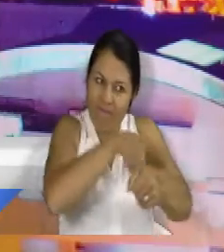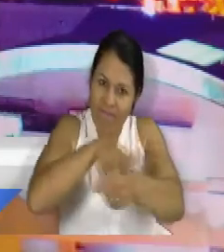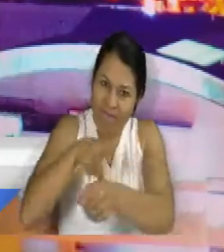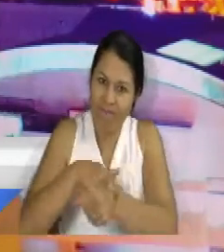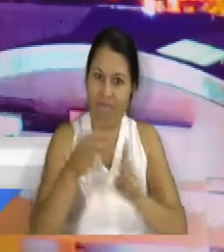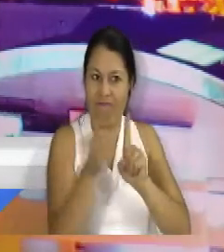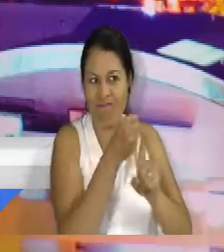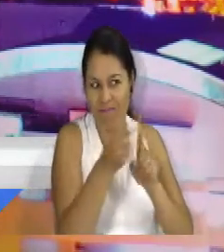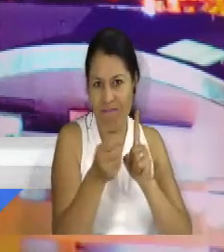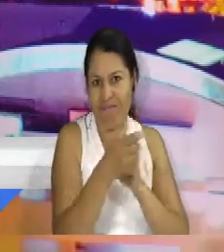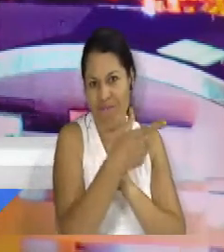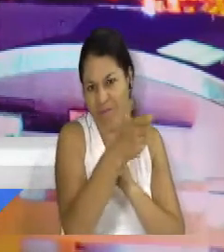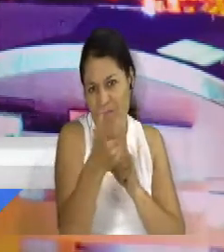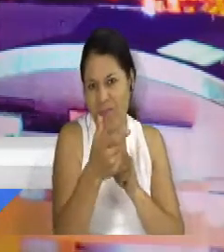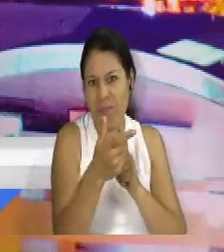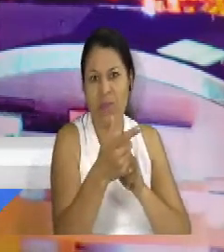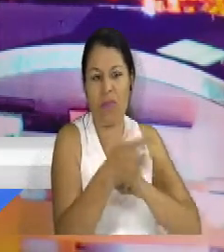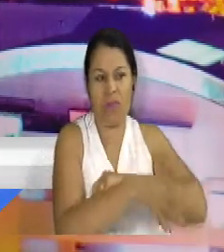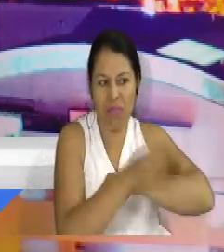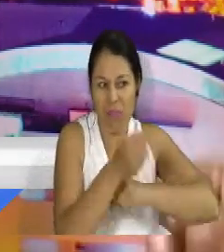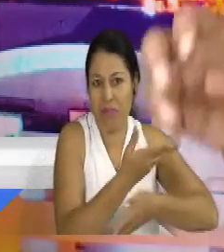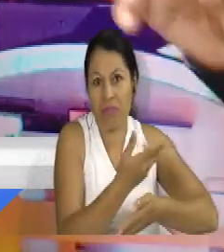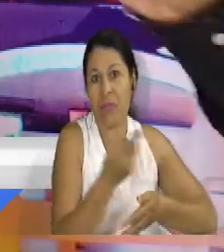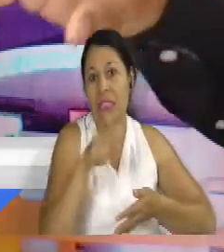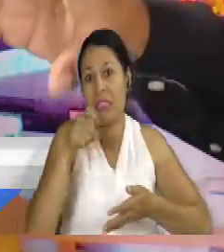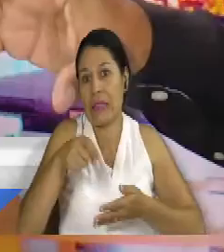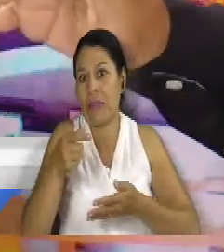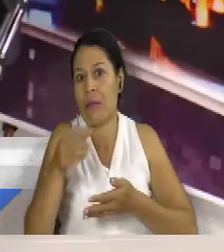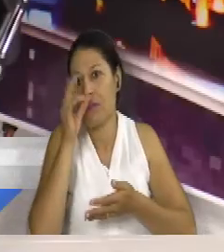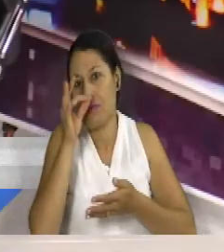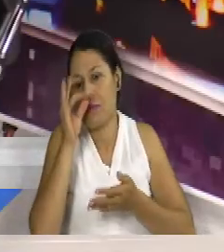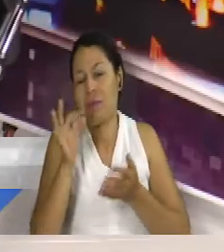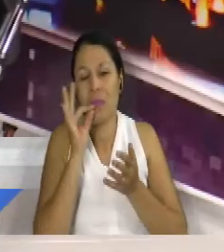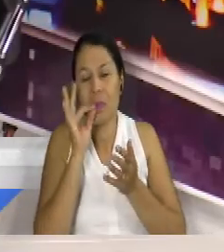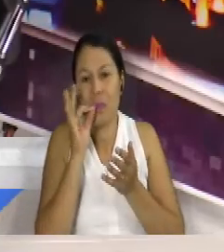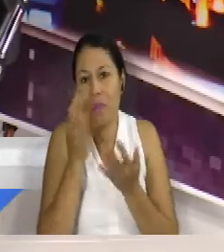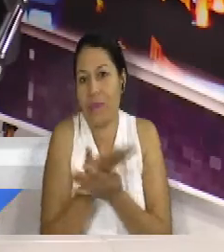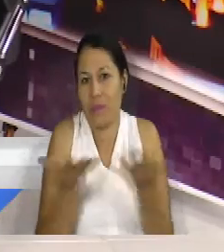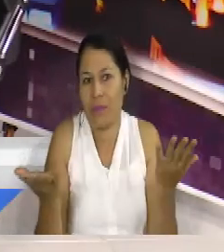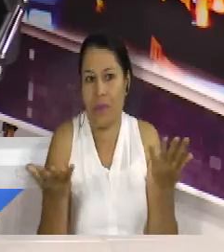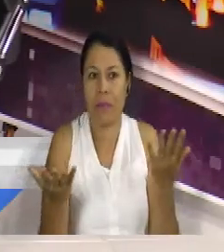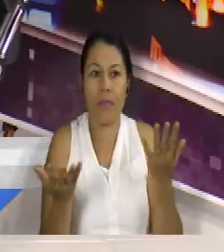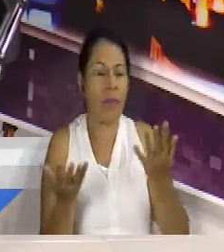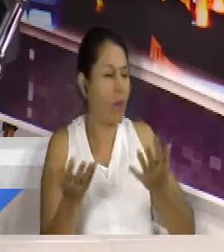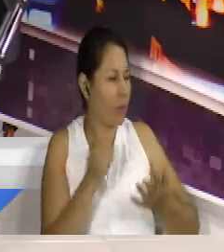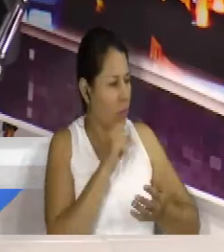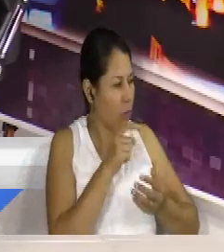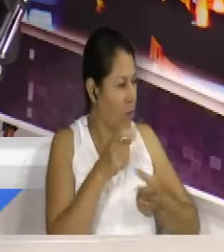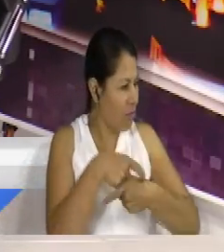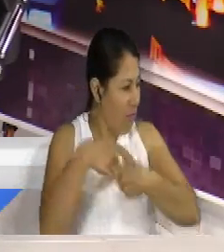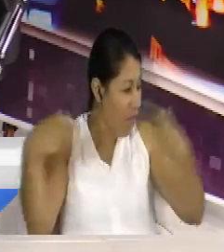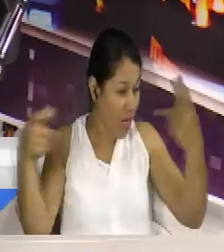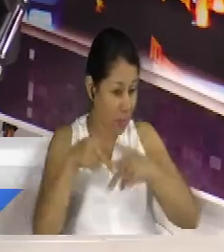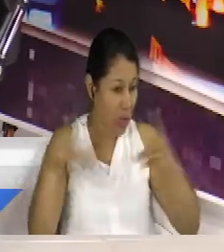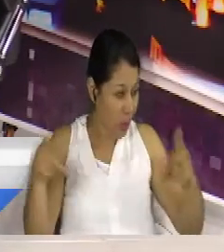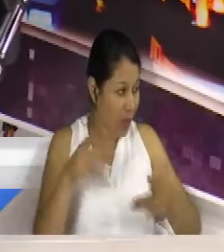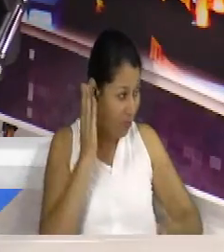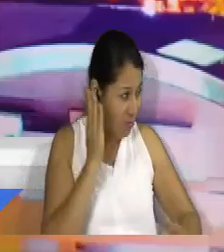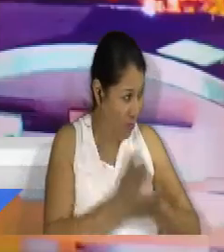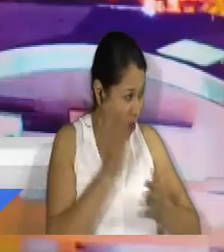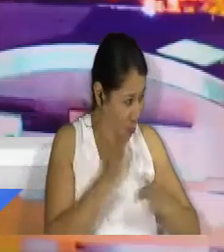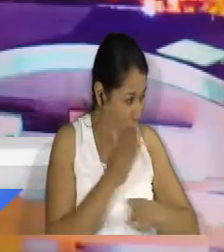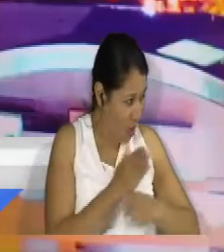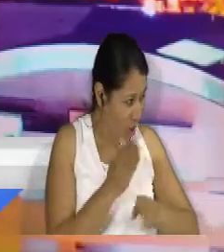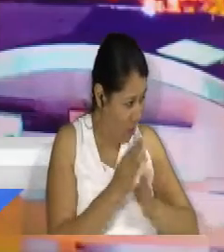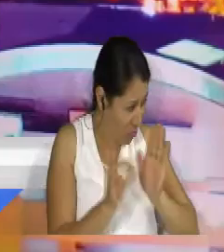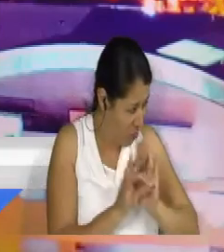porque debían consumir. El Estado no le brindó la oportunidad a ellos. La mayoría de la gente que está allá tiene problemas por eso, el origen del narcotráfico. Sí, por eso